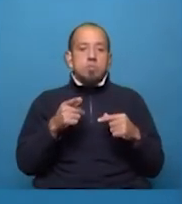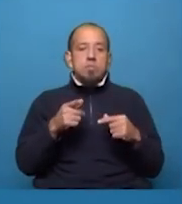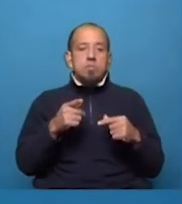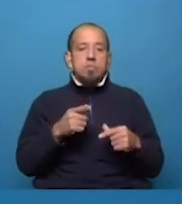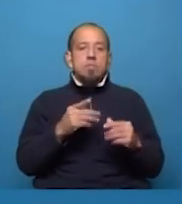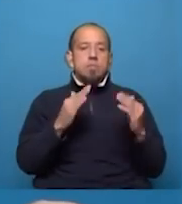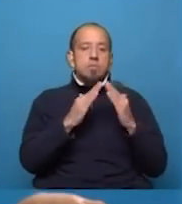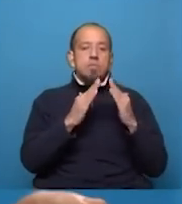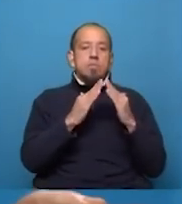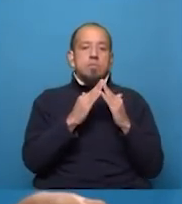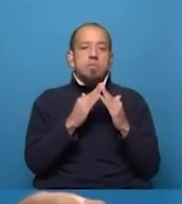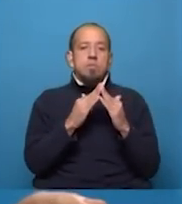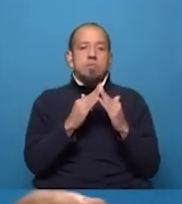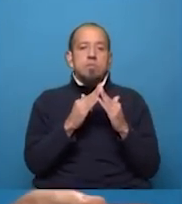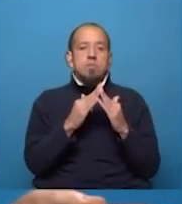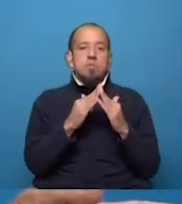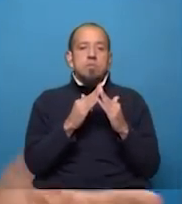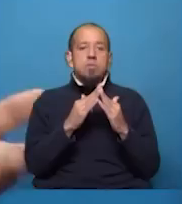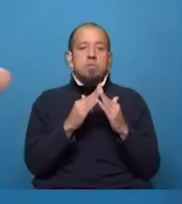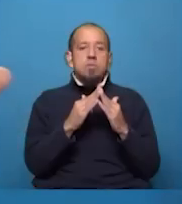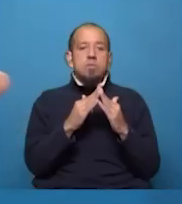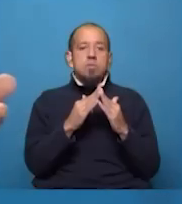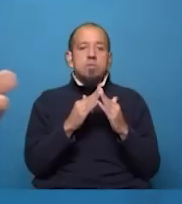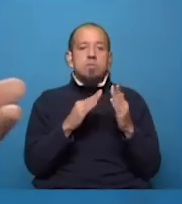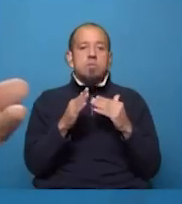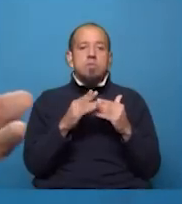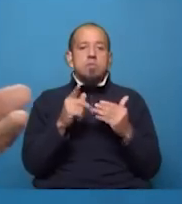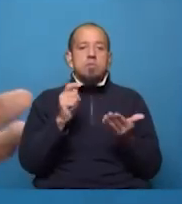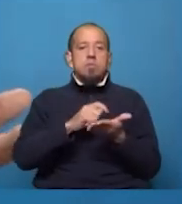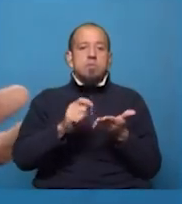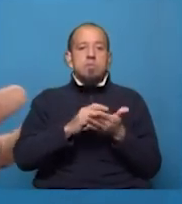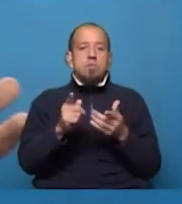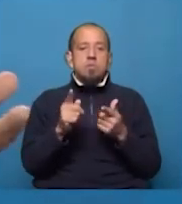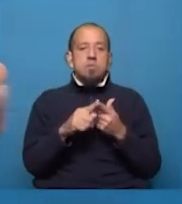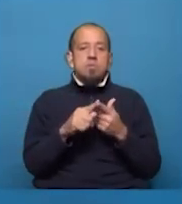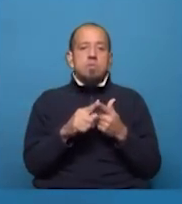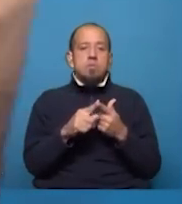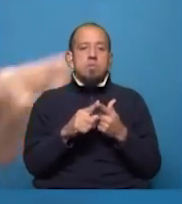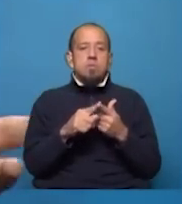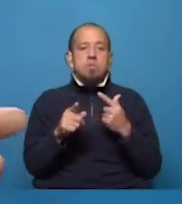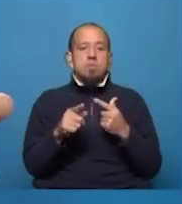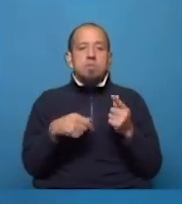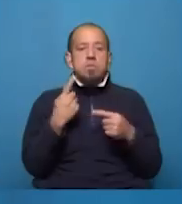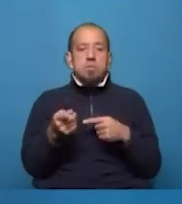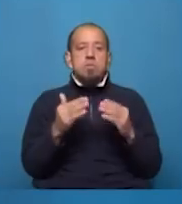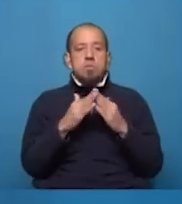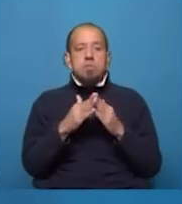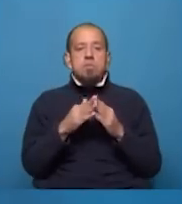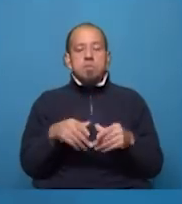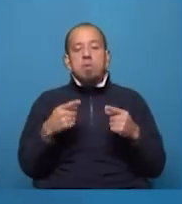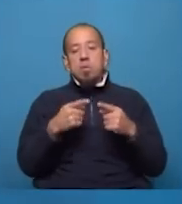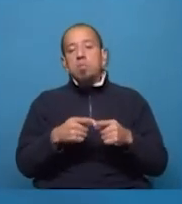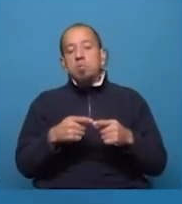había comprado una casa en un en un asentamiento con una escritura hecha lápiz en un cuaderno la siguiente fue una casa en punta